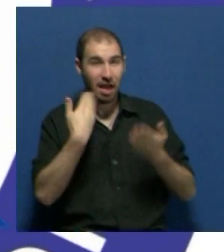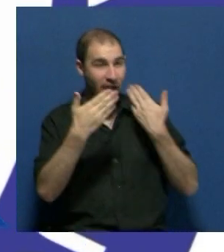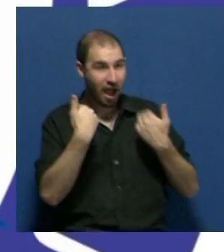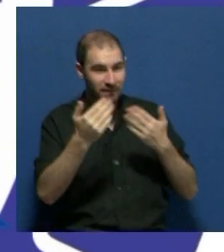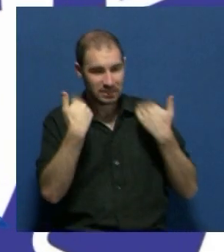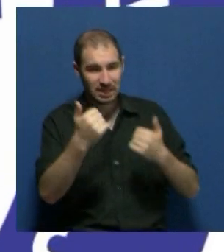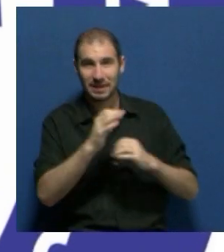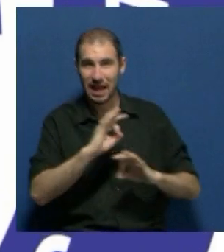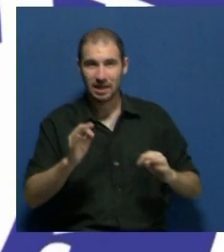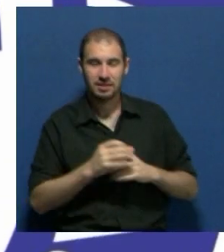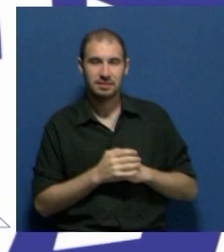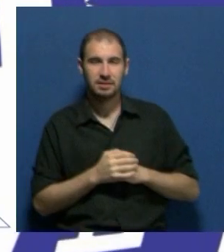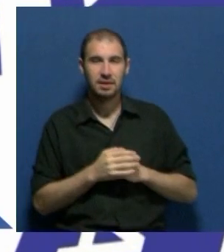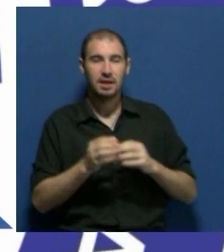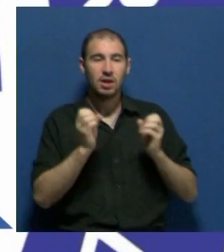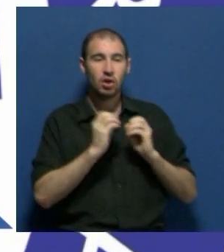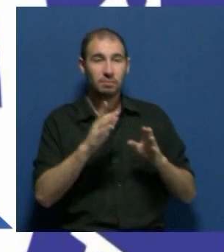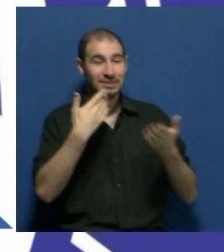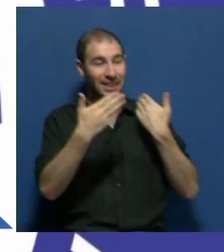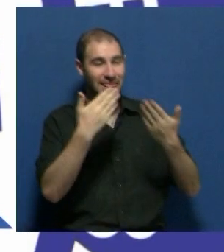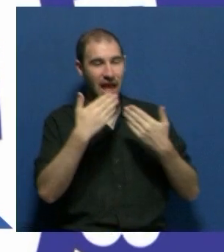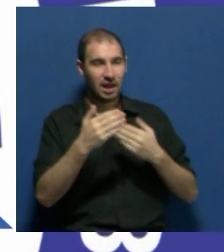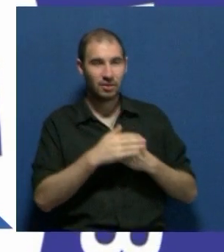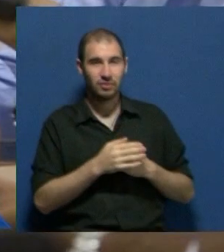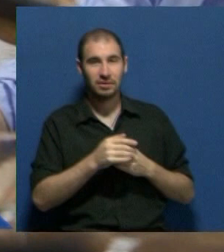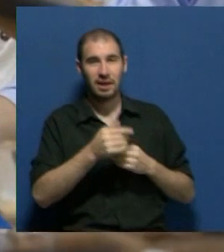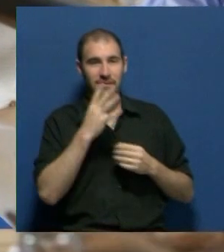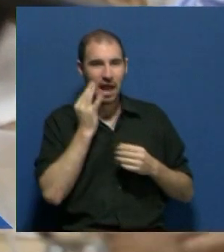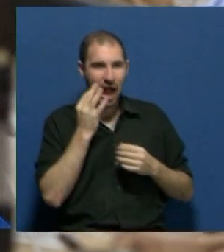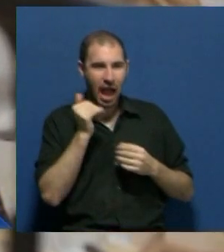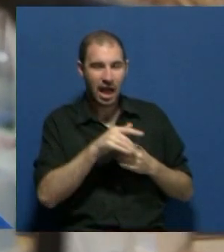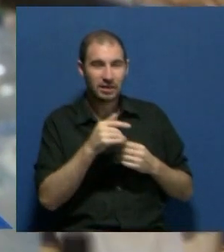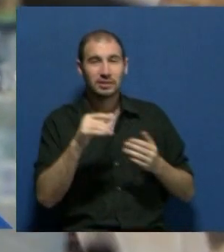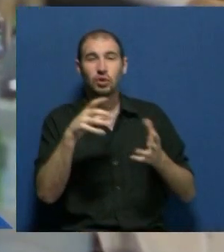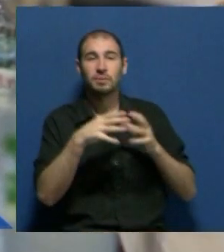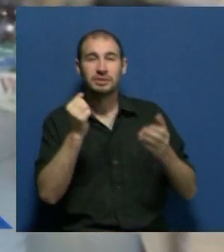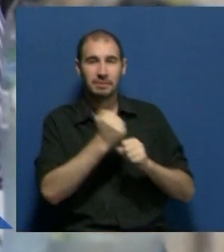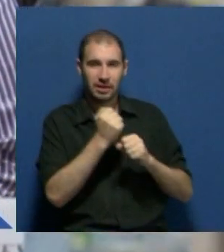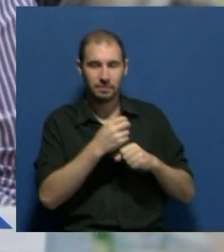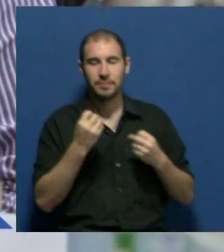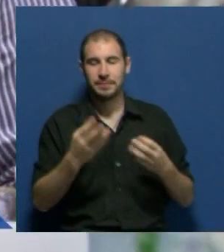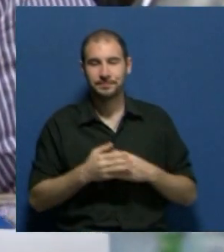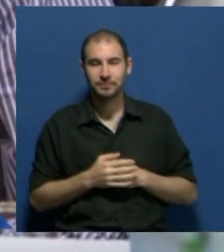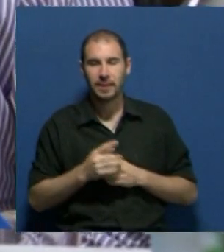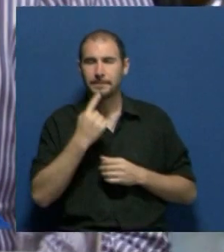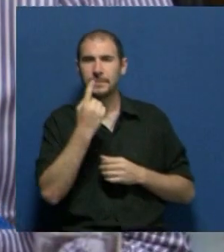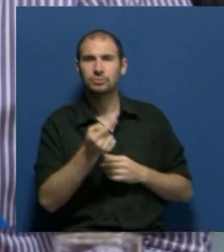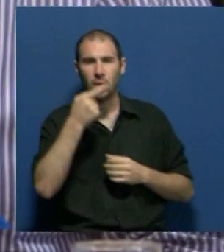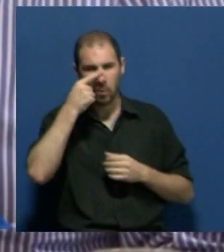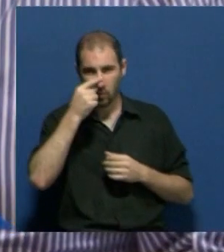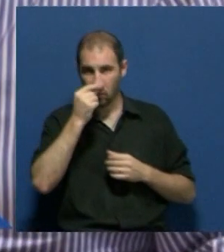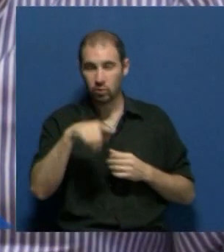dialogar y empezar a tener un diálogo con el planteo que le ha hecho esta central obrera, ¿no? Muy bien. Luis, la última vez